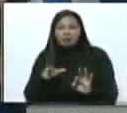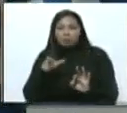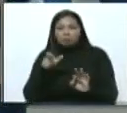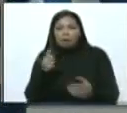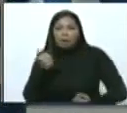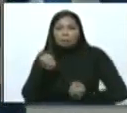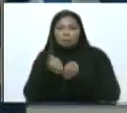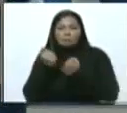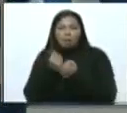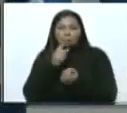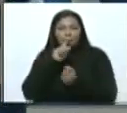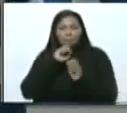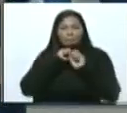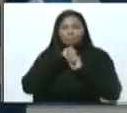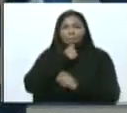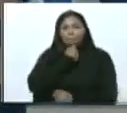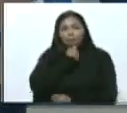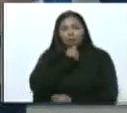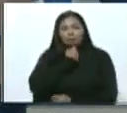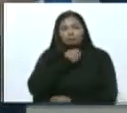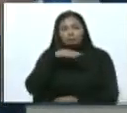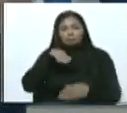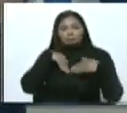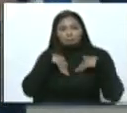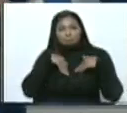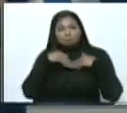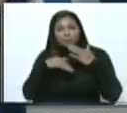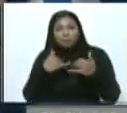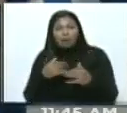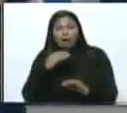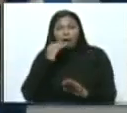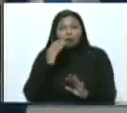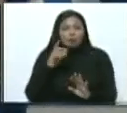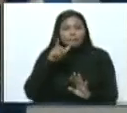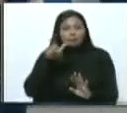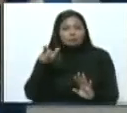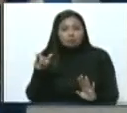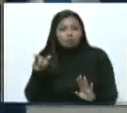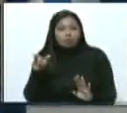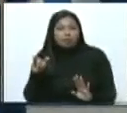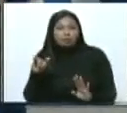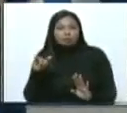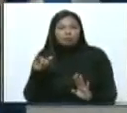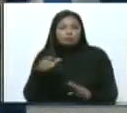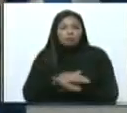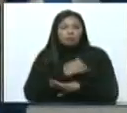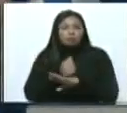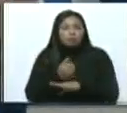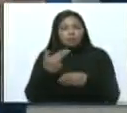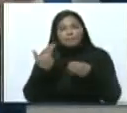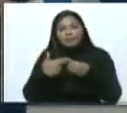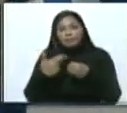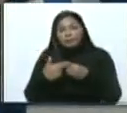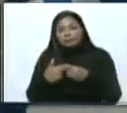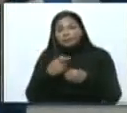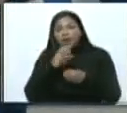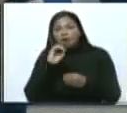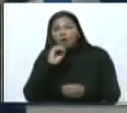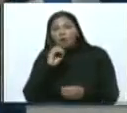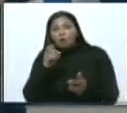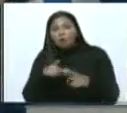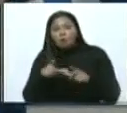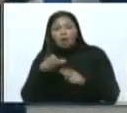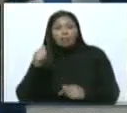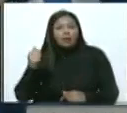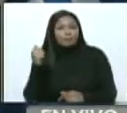de su trama, que de seguro debe haber algún funcionario de PDVSA o agente de la